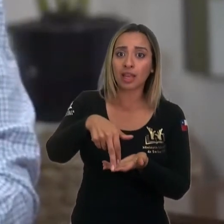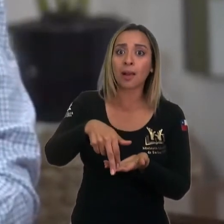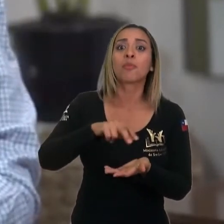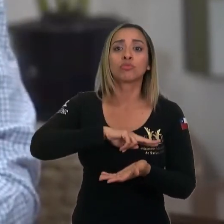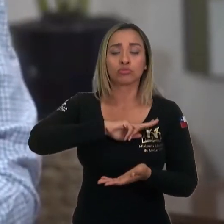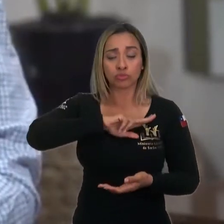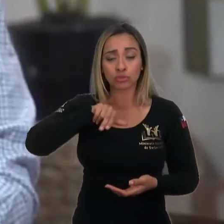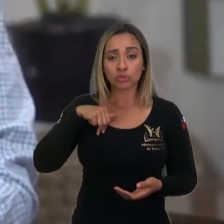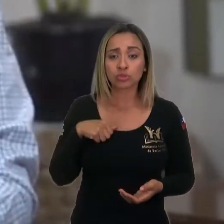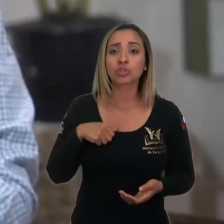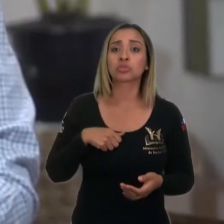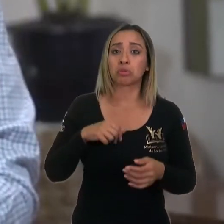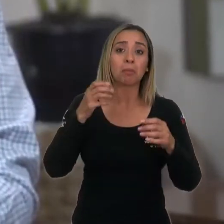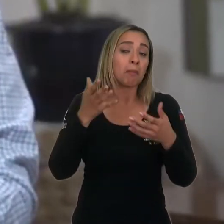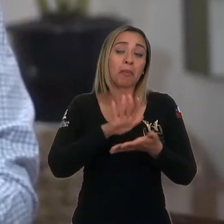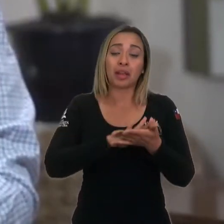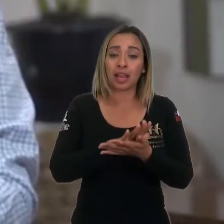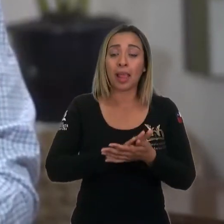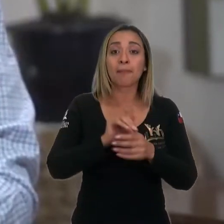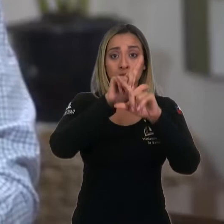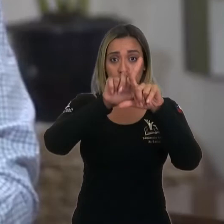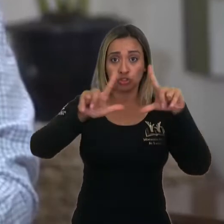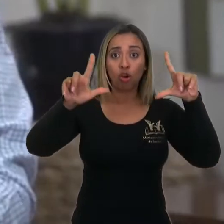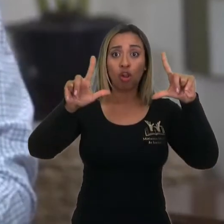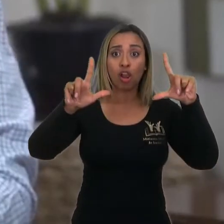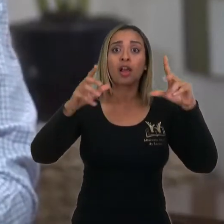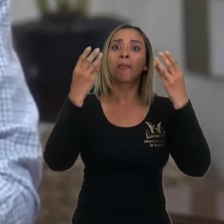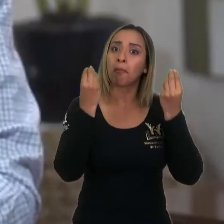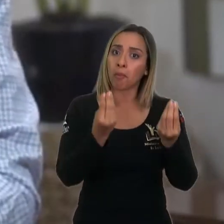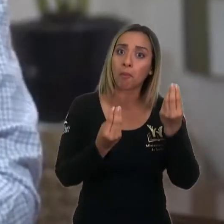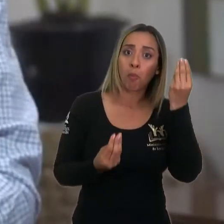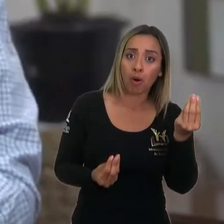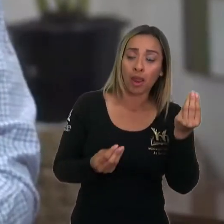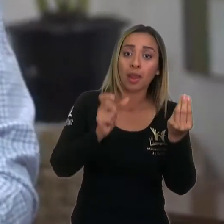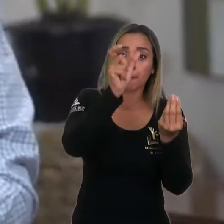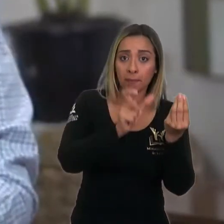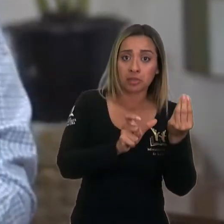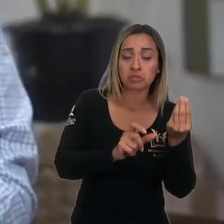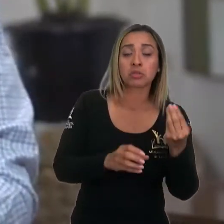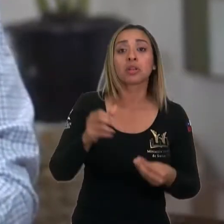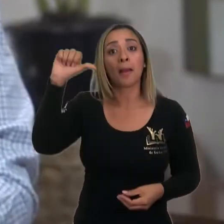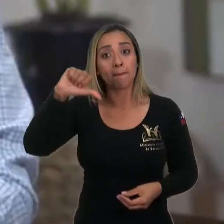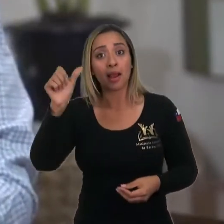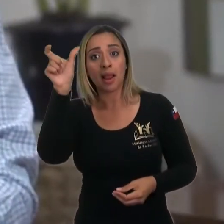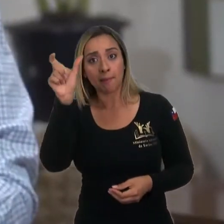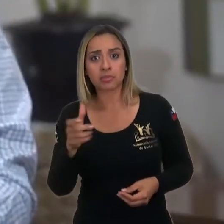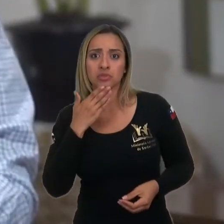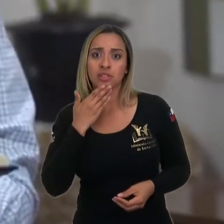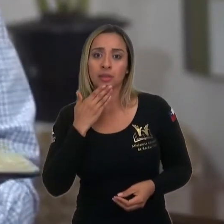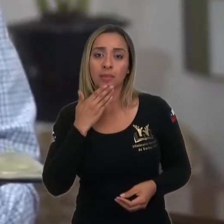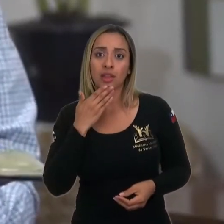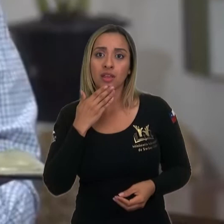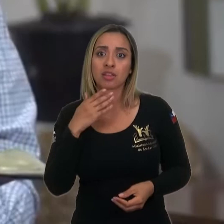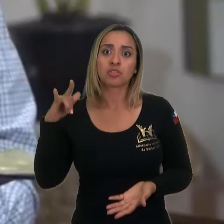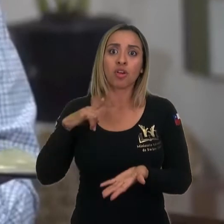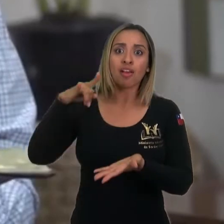para los buenos y para los malos. Cuando el sol sale, sale para los buenos y para los malos. Si un